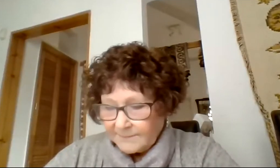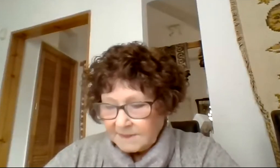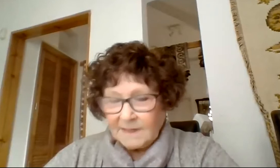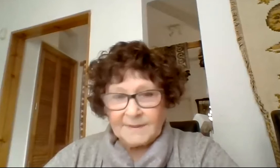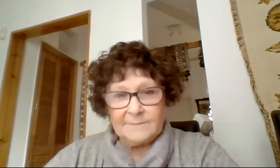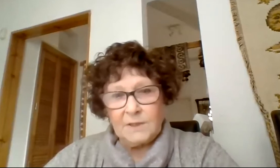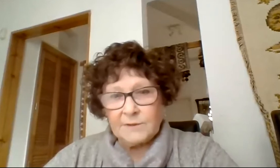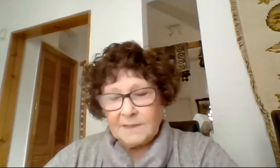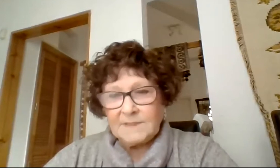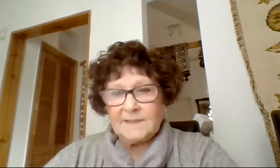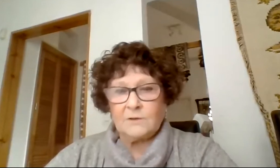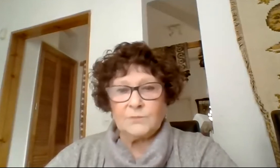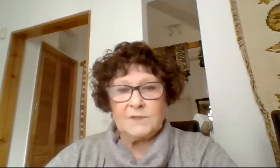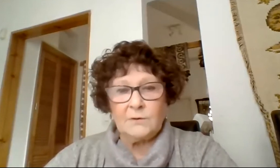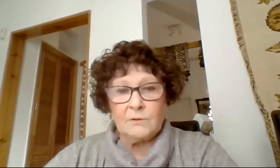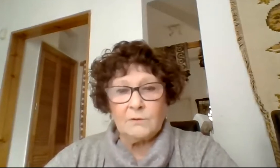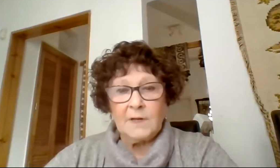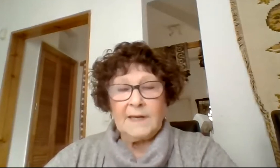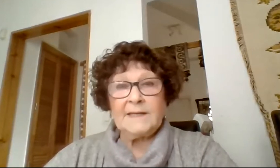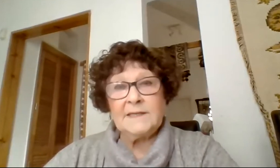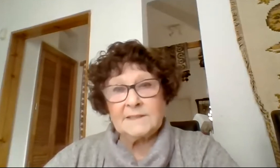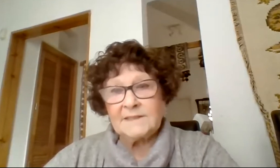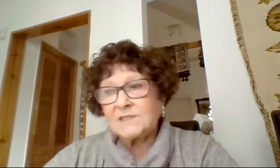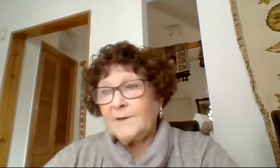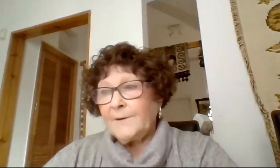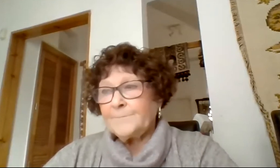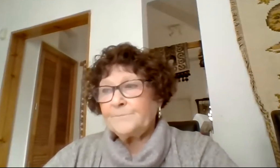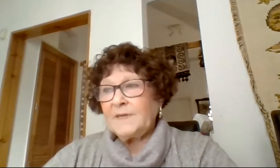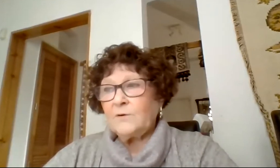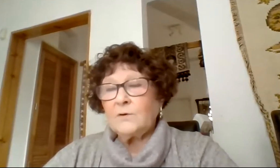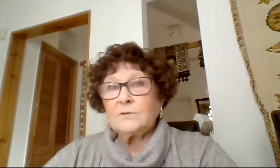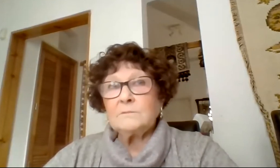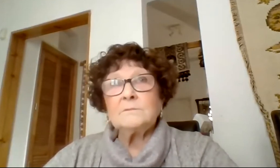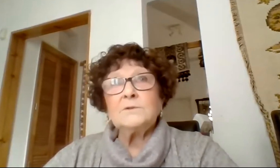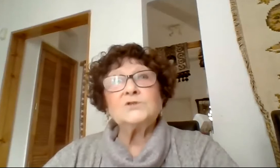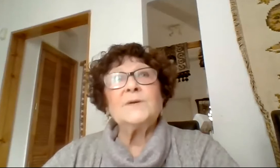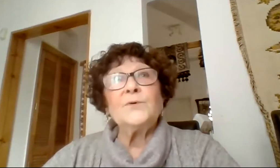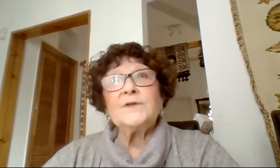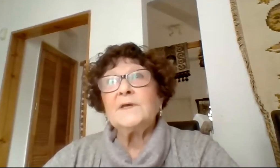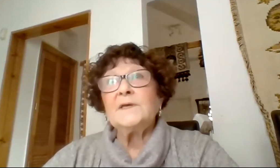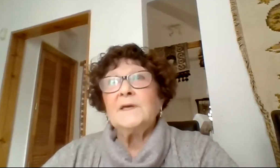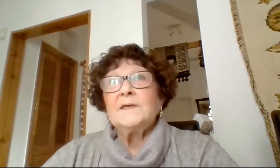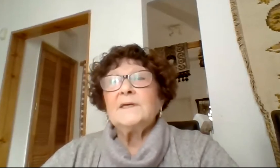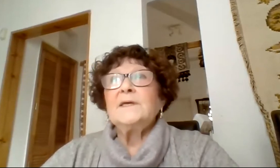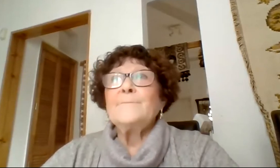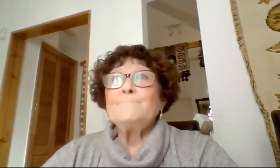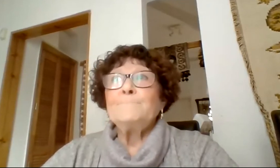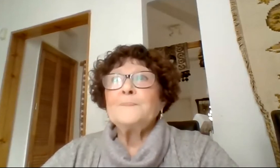una herramienta para mejorar vidas, como dijo Anne Henrich, pero no se puede